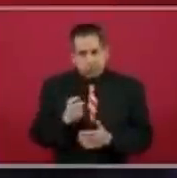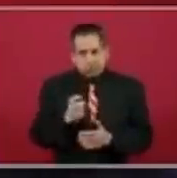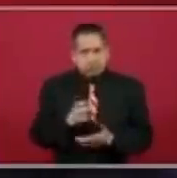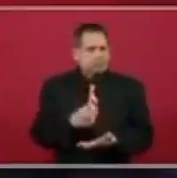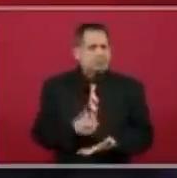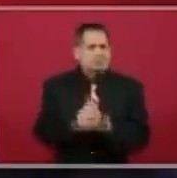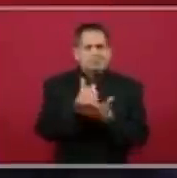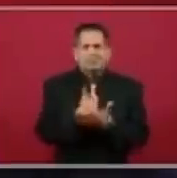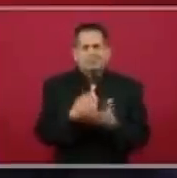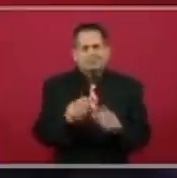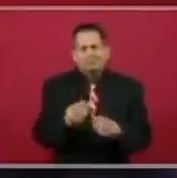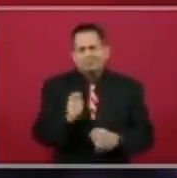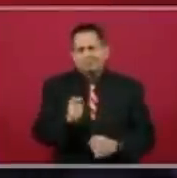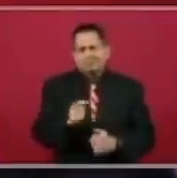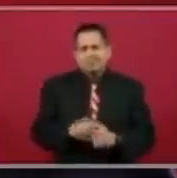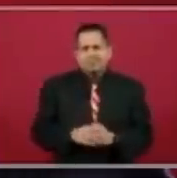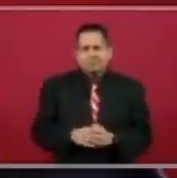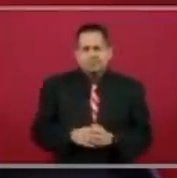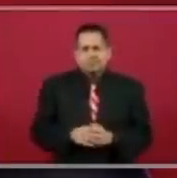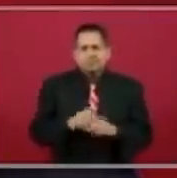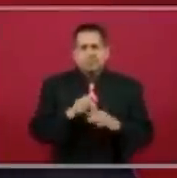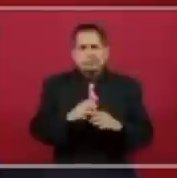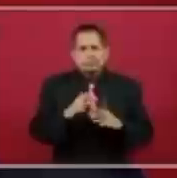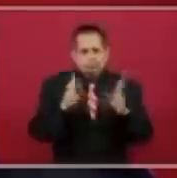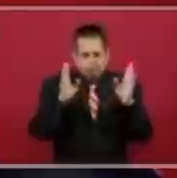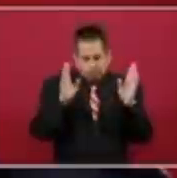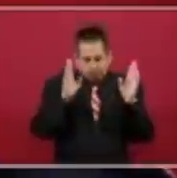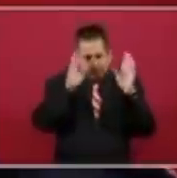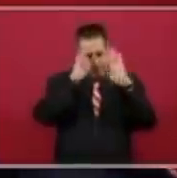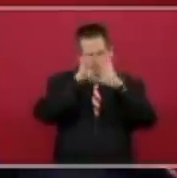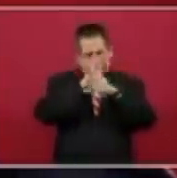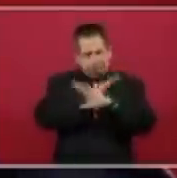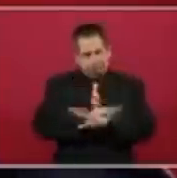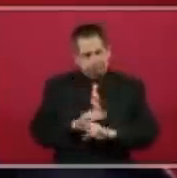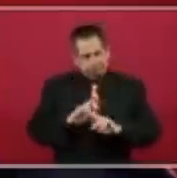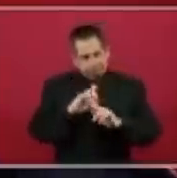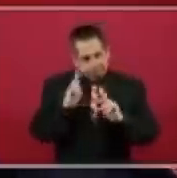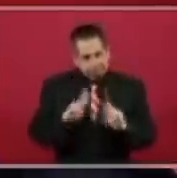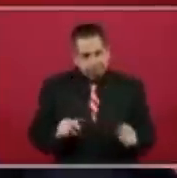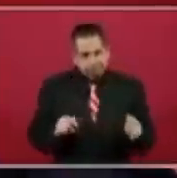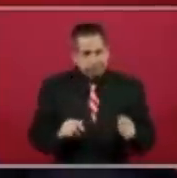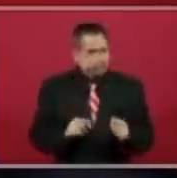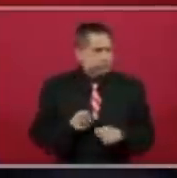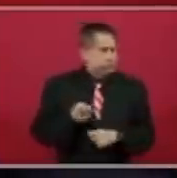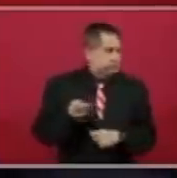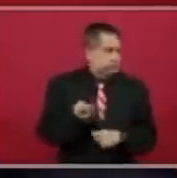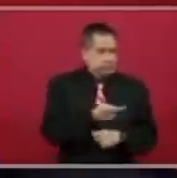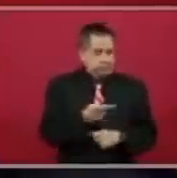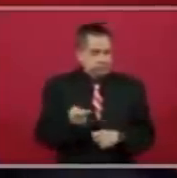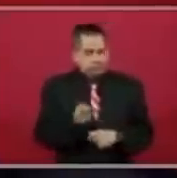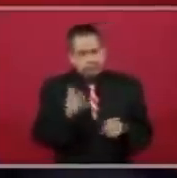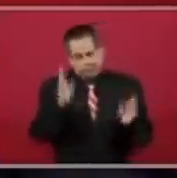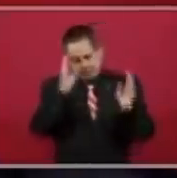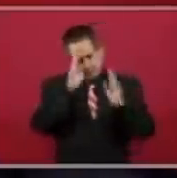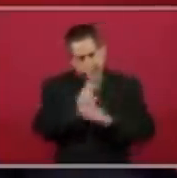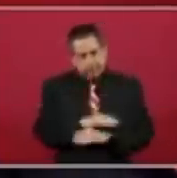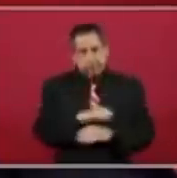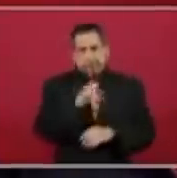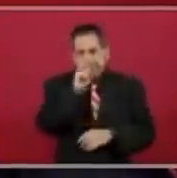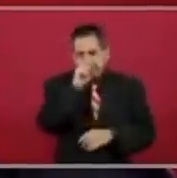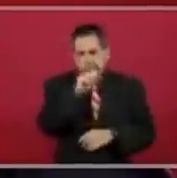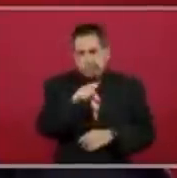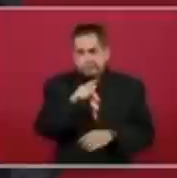ayudaría mucho en la reconciliación entre las partes y en el marco